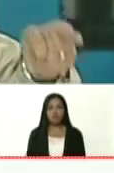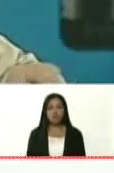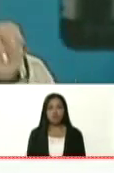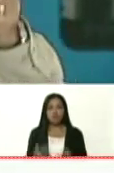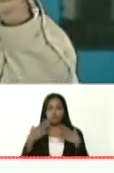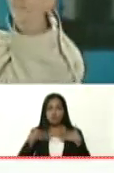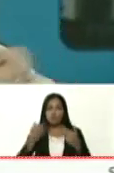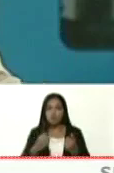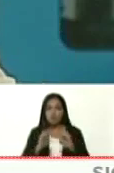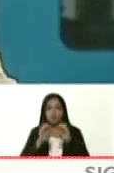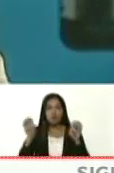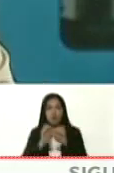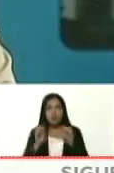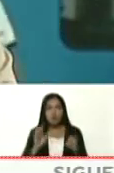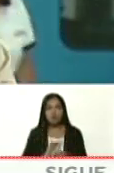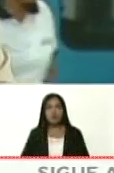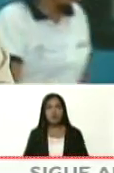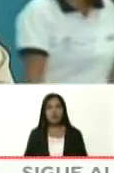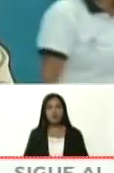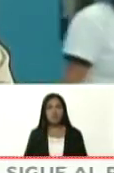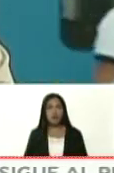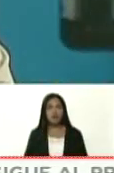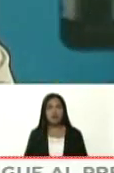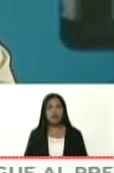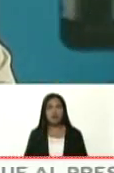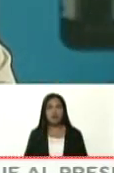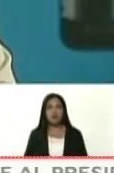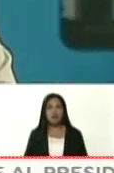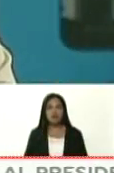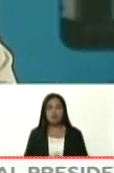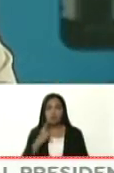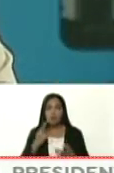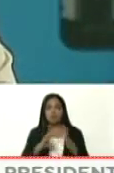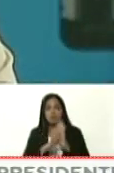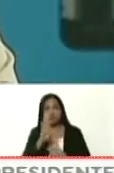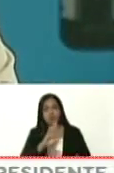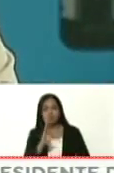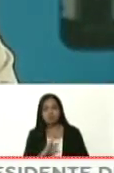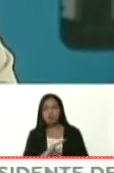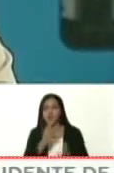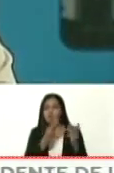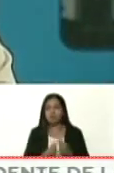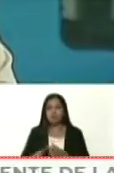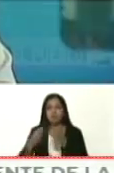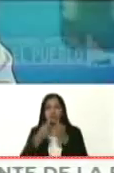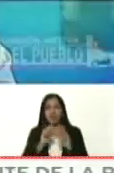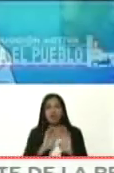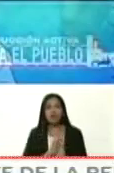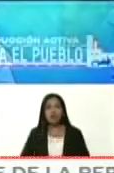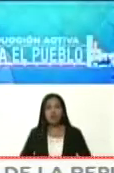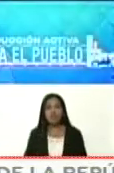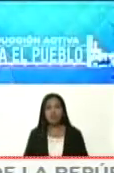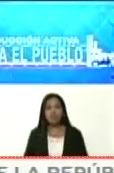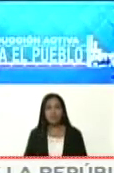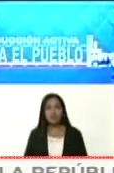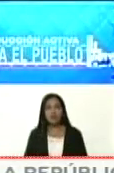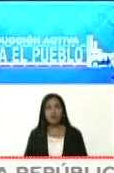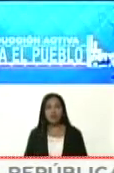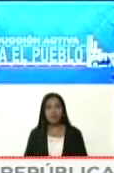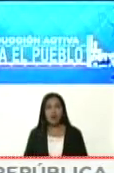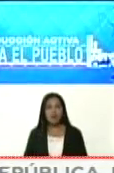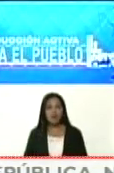en la educación, en la vivienda de la gente y en el desarrollo de la nueva economía real, diversificada,